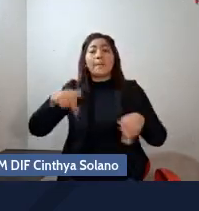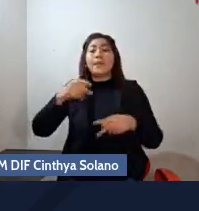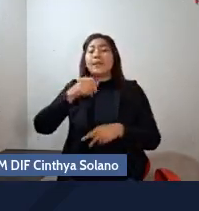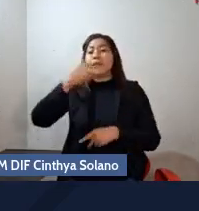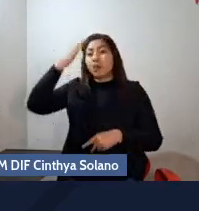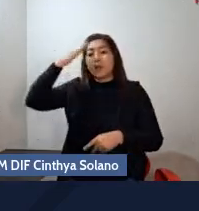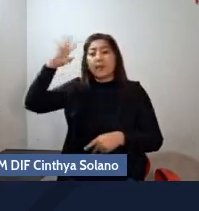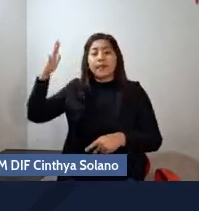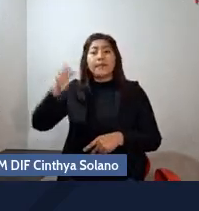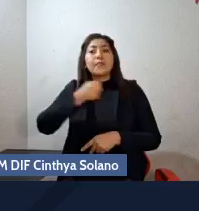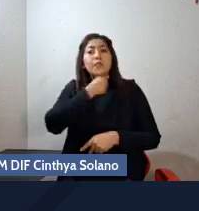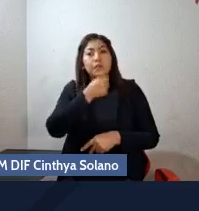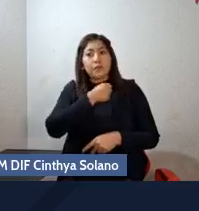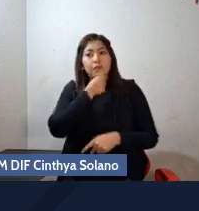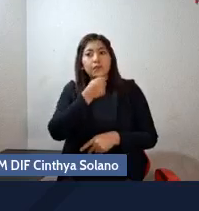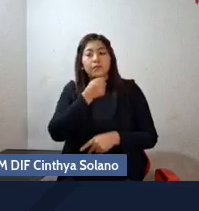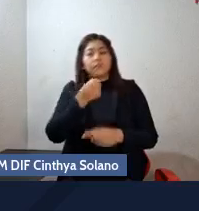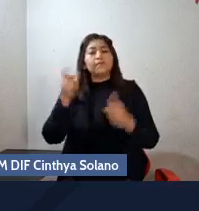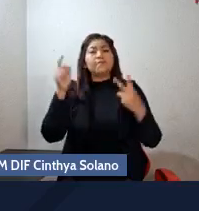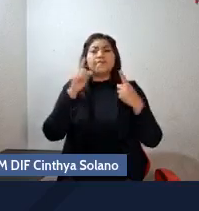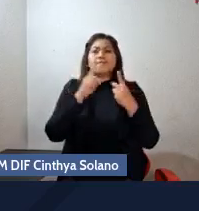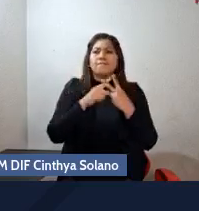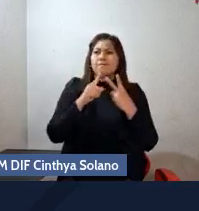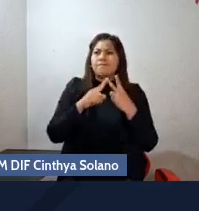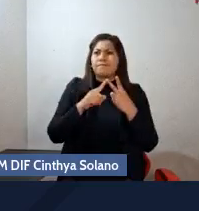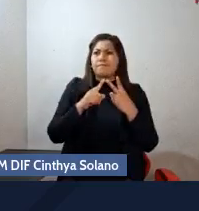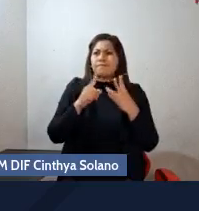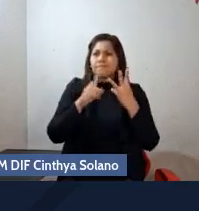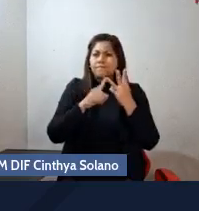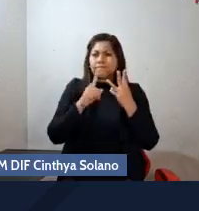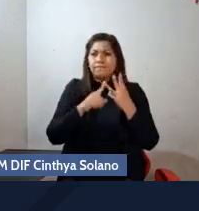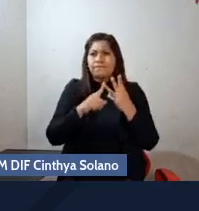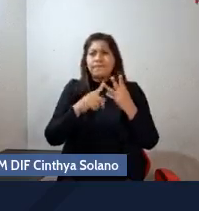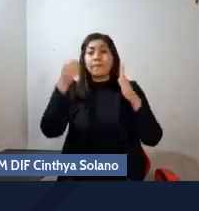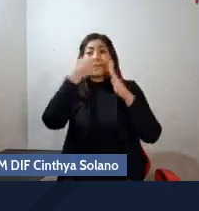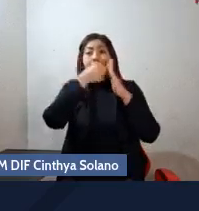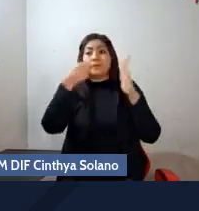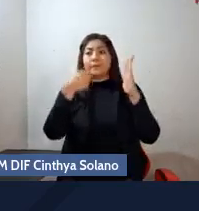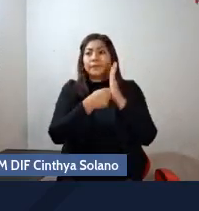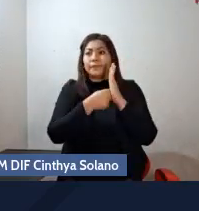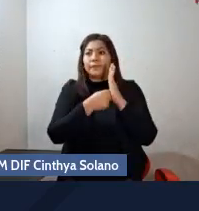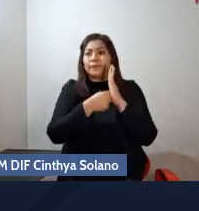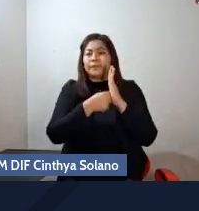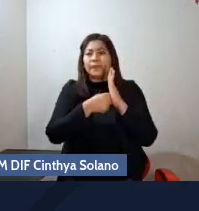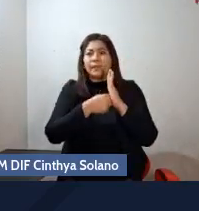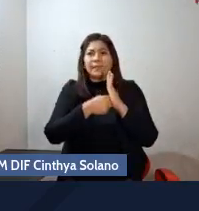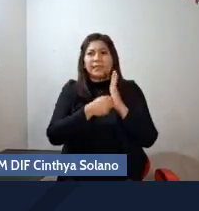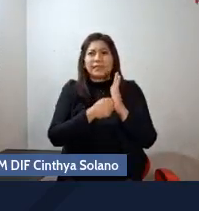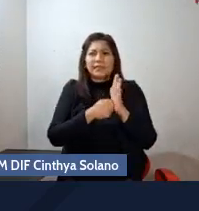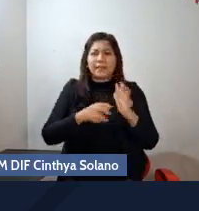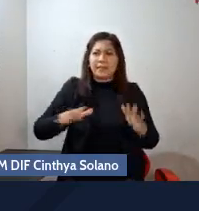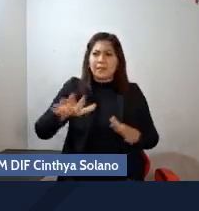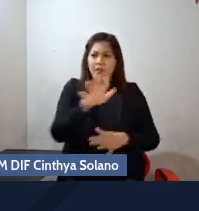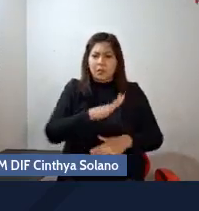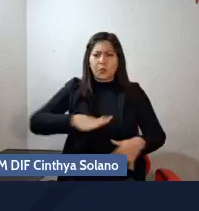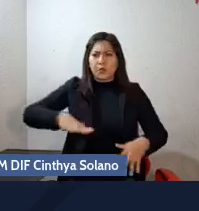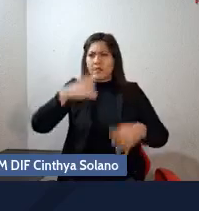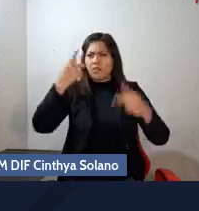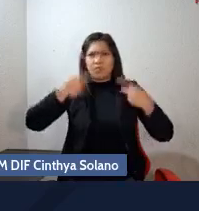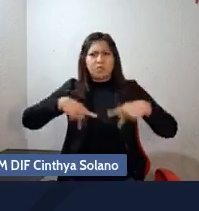el testamento universal, ese es para toda la población que oscile de la edad